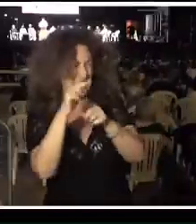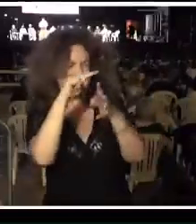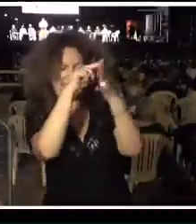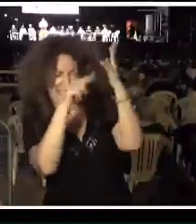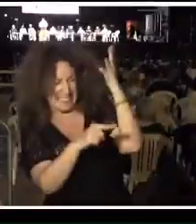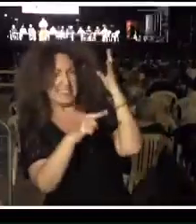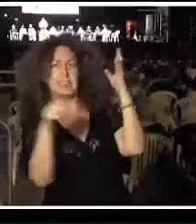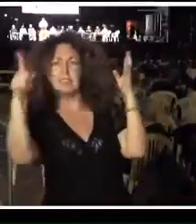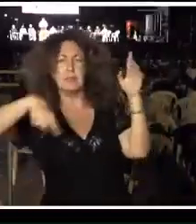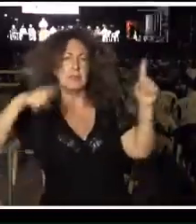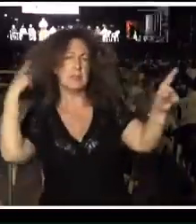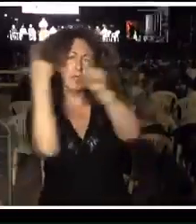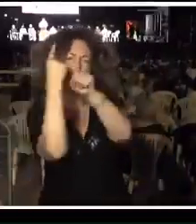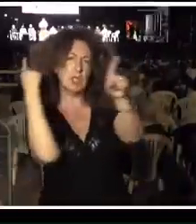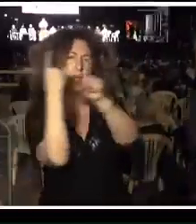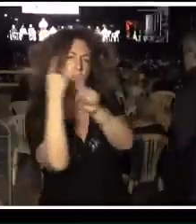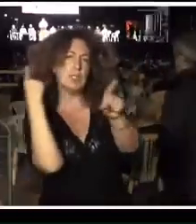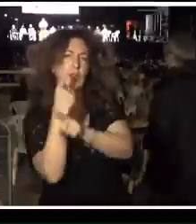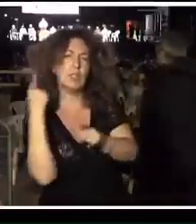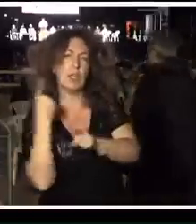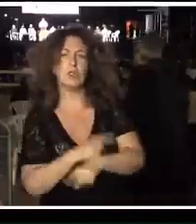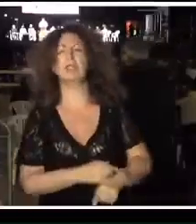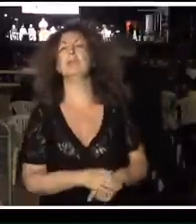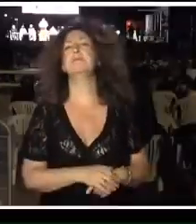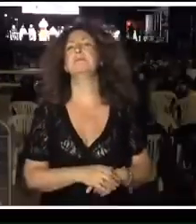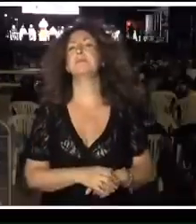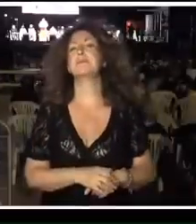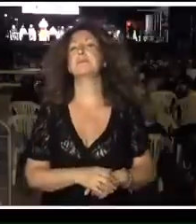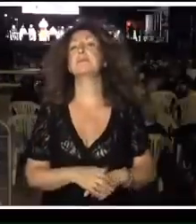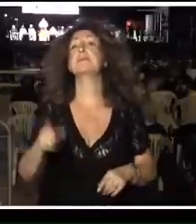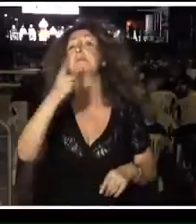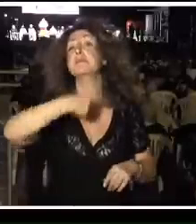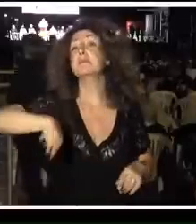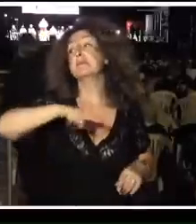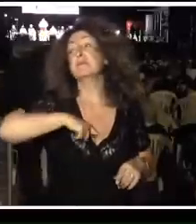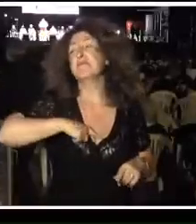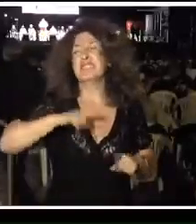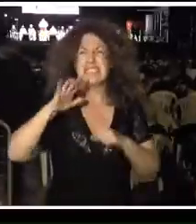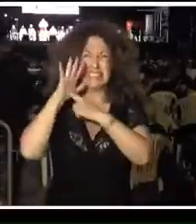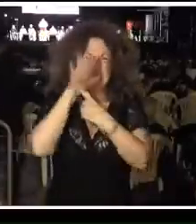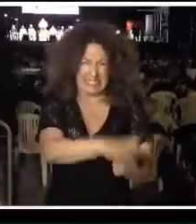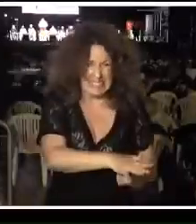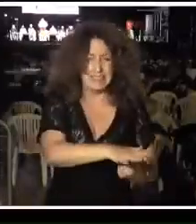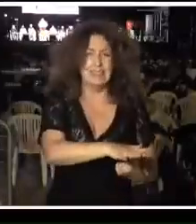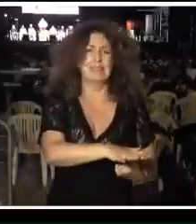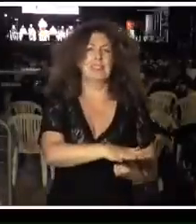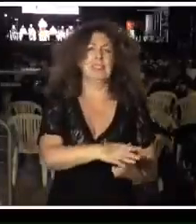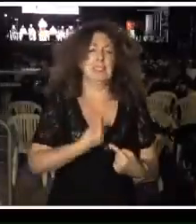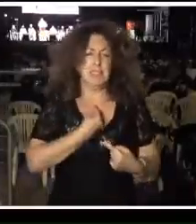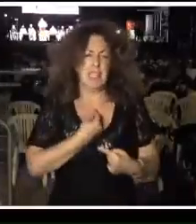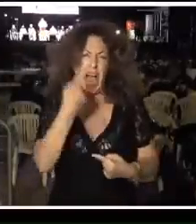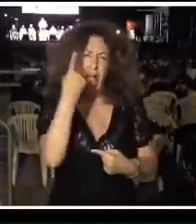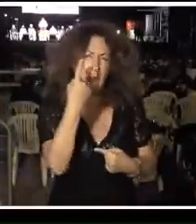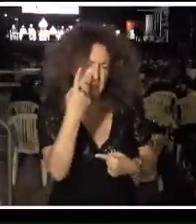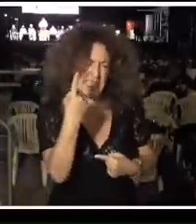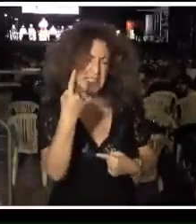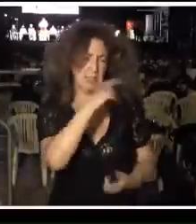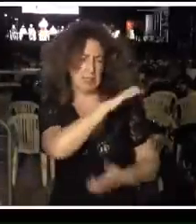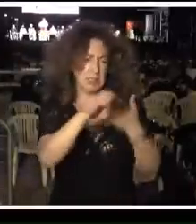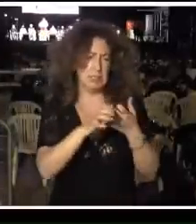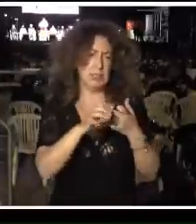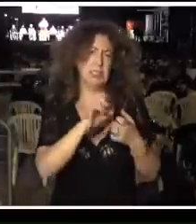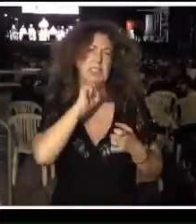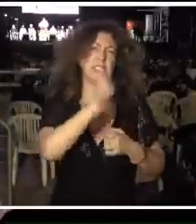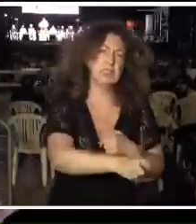las personas que son nuestra referencia pública. Son acosadas, amenazadas y violentamente atacadas por el